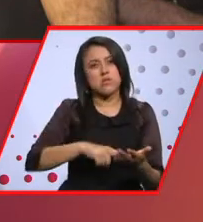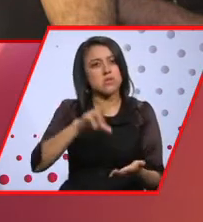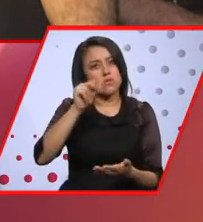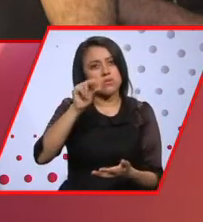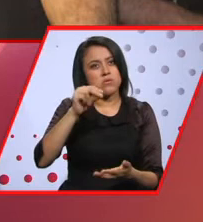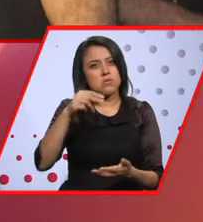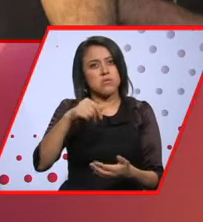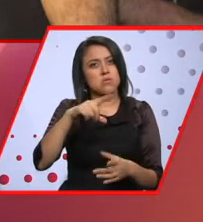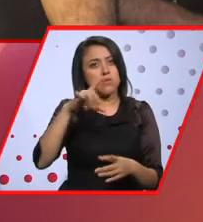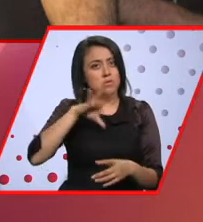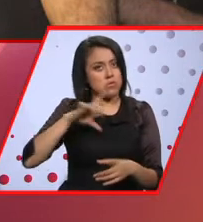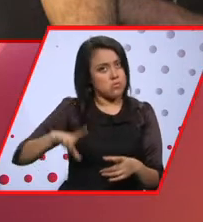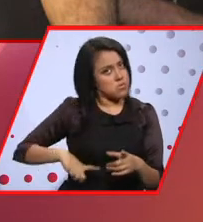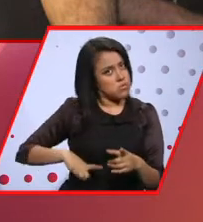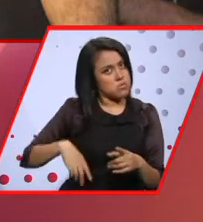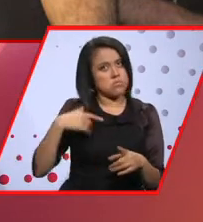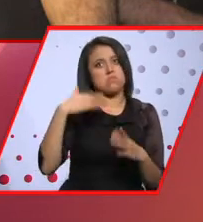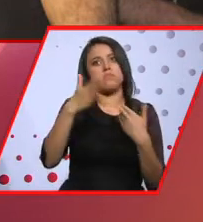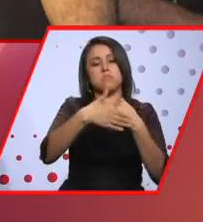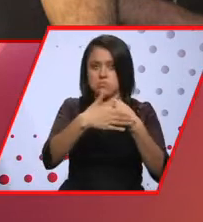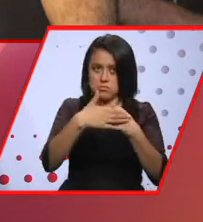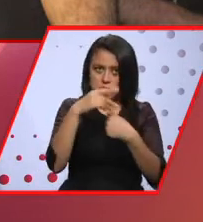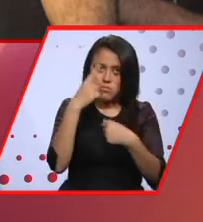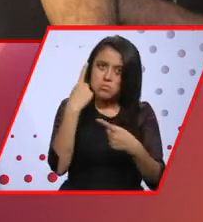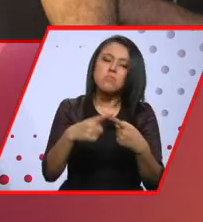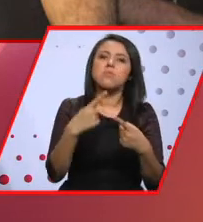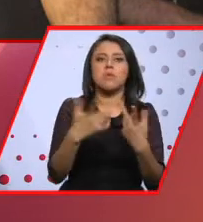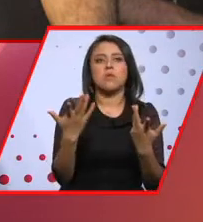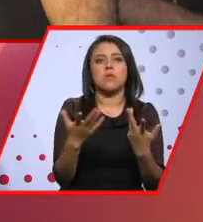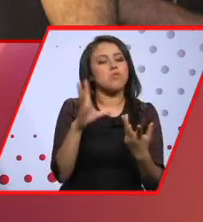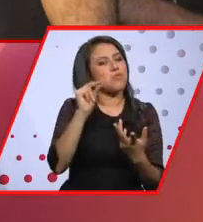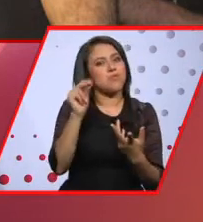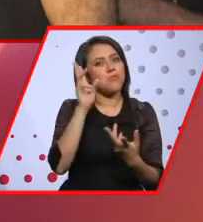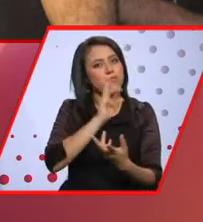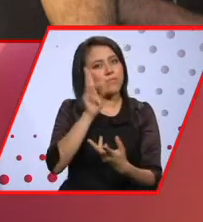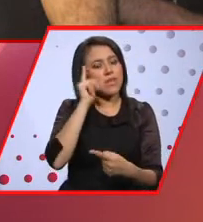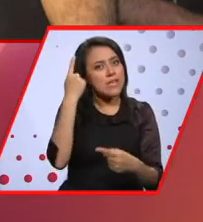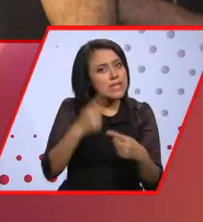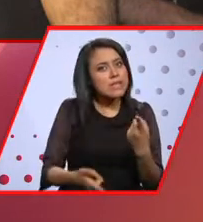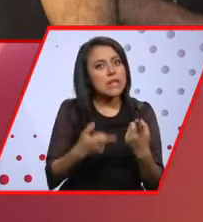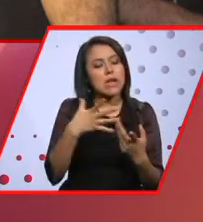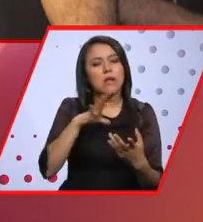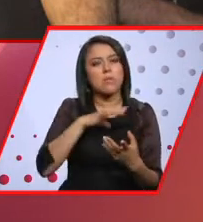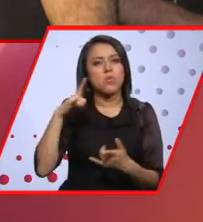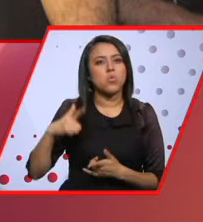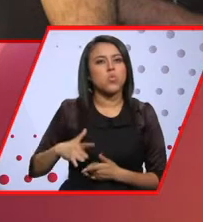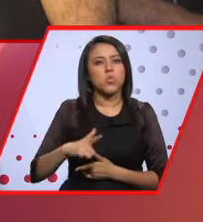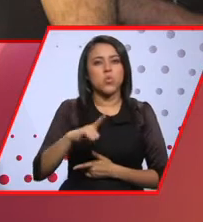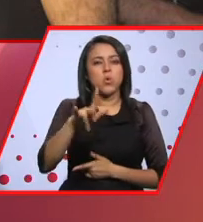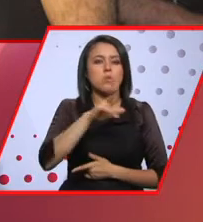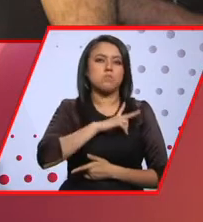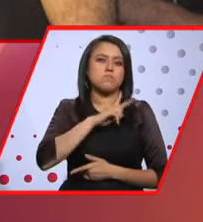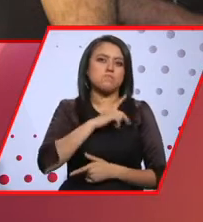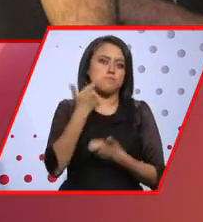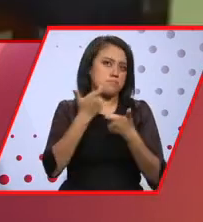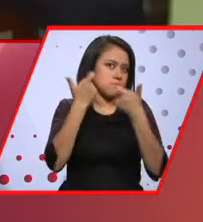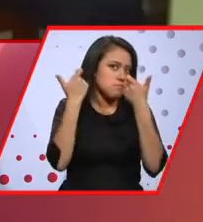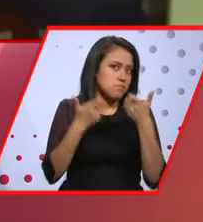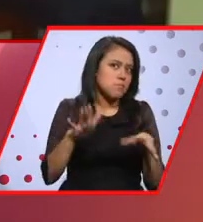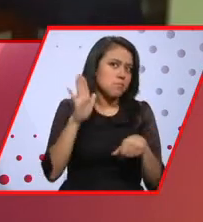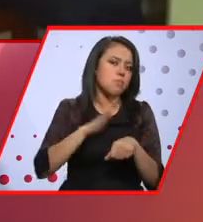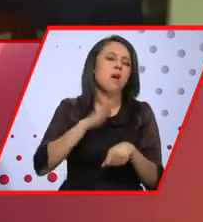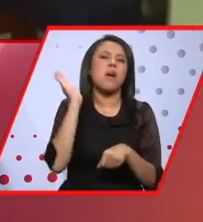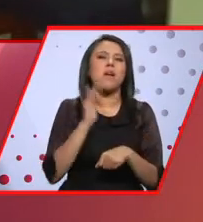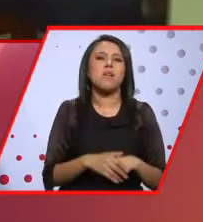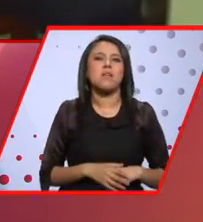la República, no le han quitado todo, porque siguen pagando aviones privados y cuesta mucha lana un avión privado.